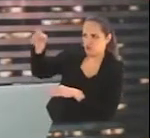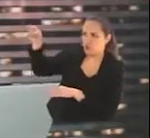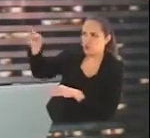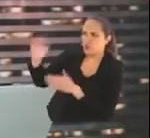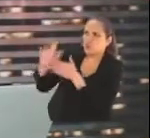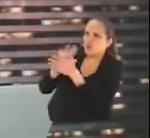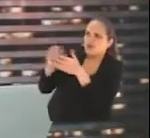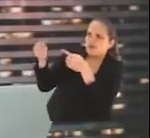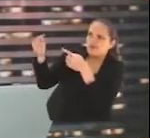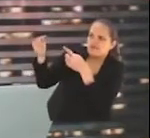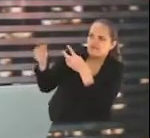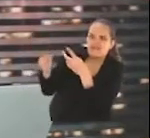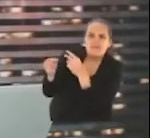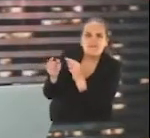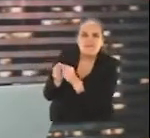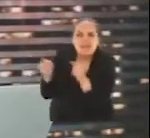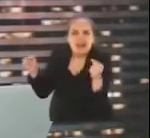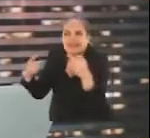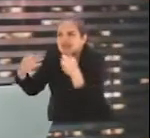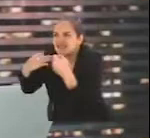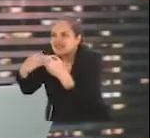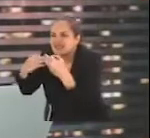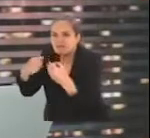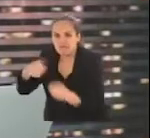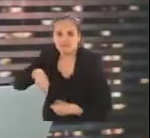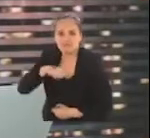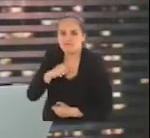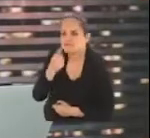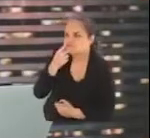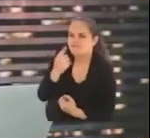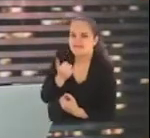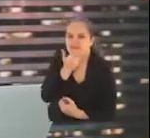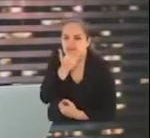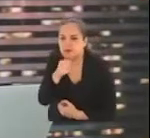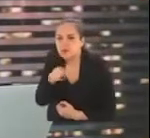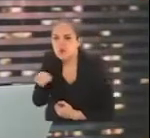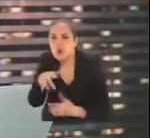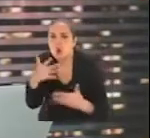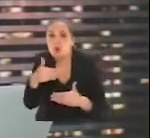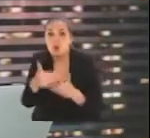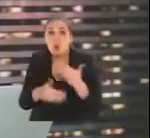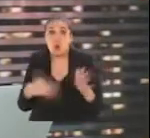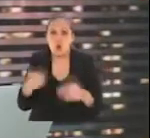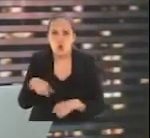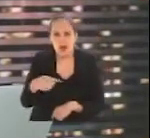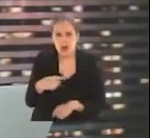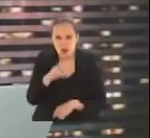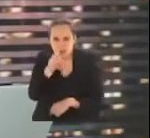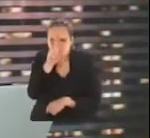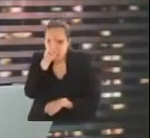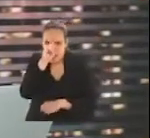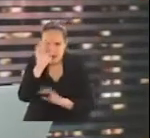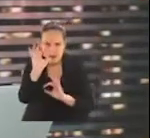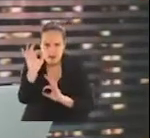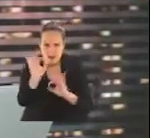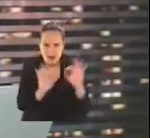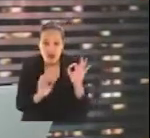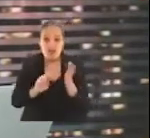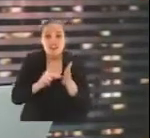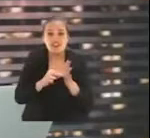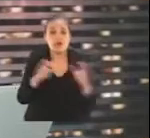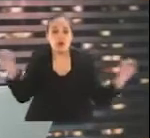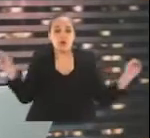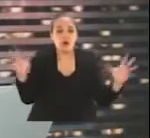detalles que todos los colombianos queremos saber alrededor de esta operación que tuvo que haber tenido mucha milimetría porque no estamos hablando ni de un